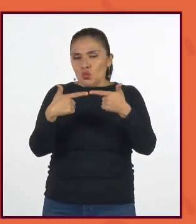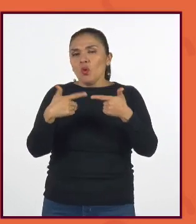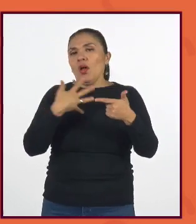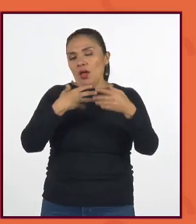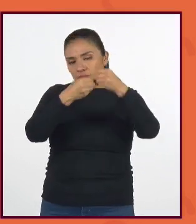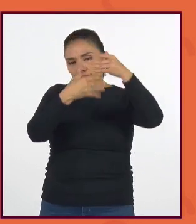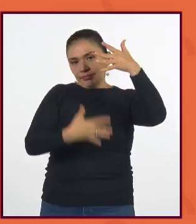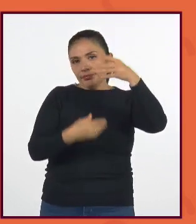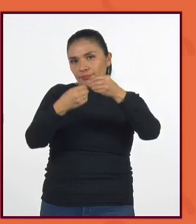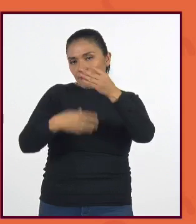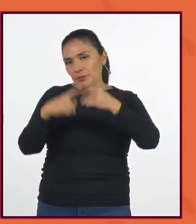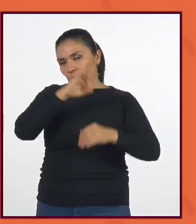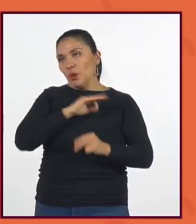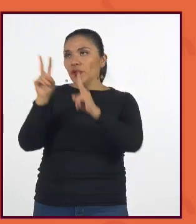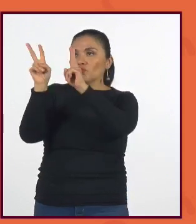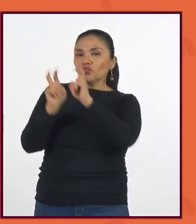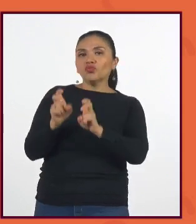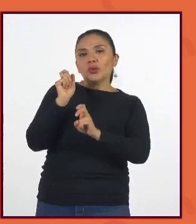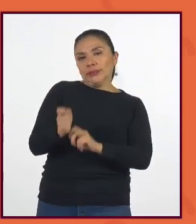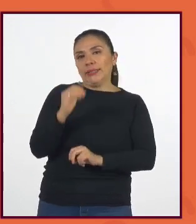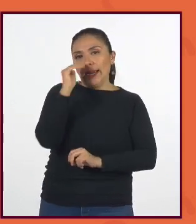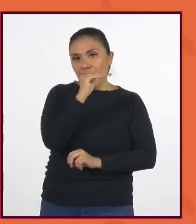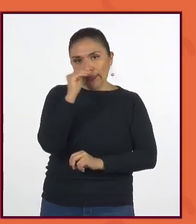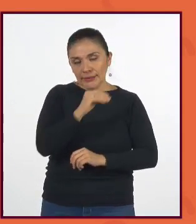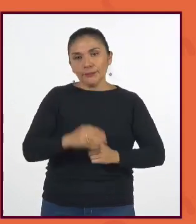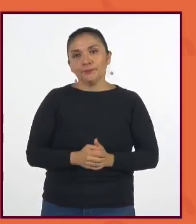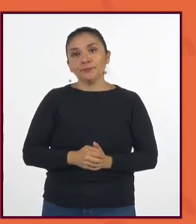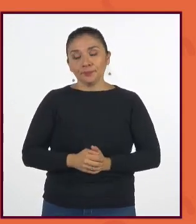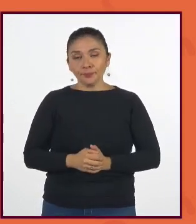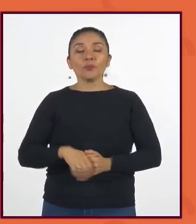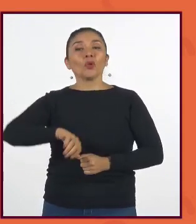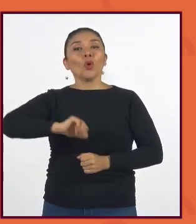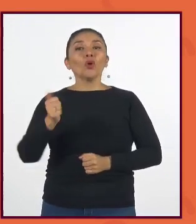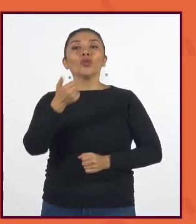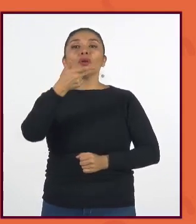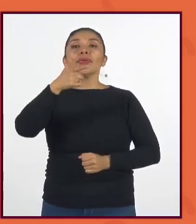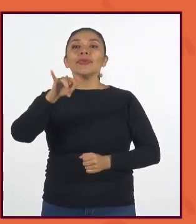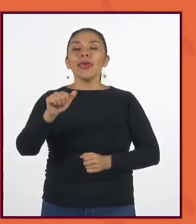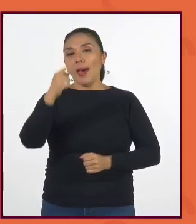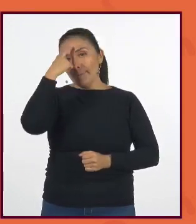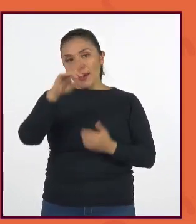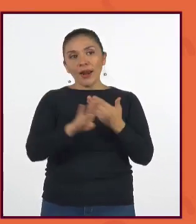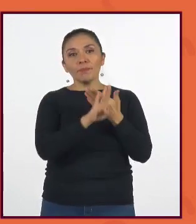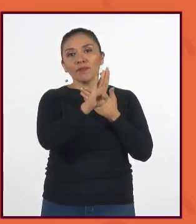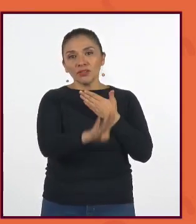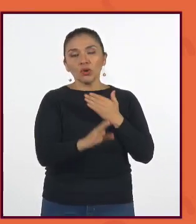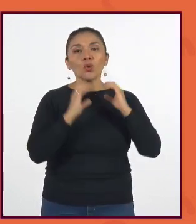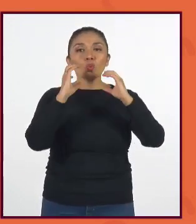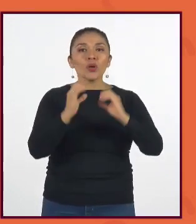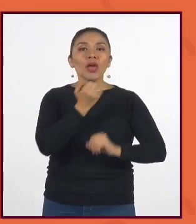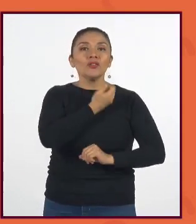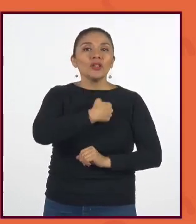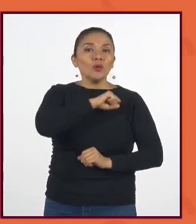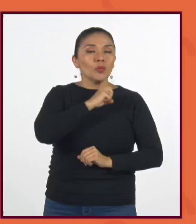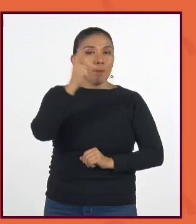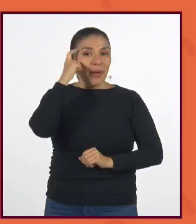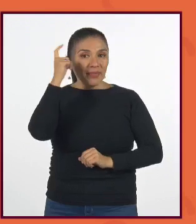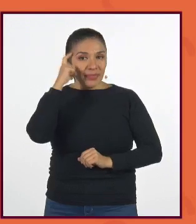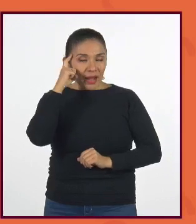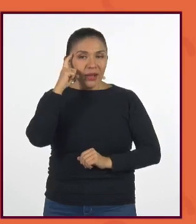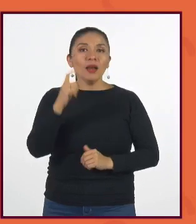materiales para descargar gratuitamente. Y están estas guías de prevención y abordaje de la salud mental y consumo de sustancias